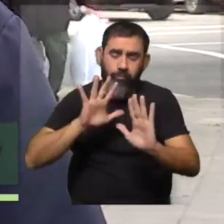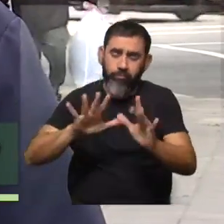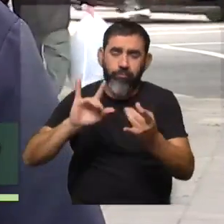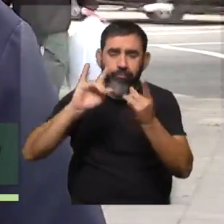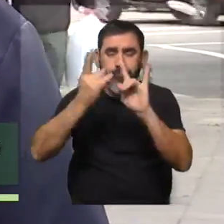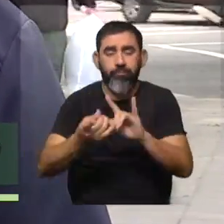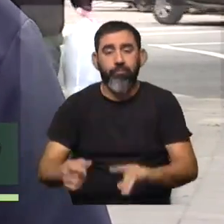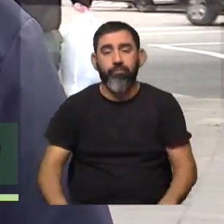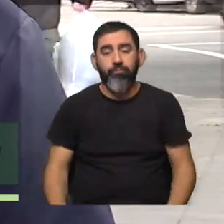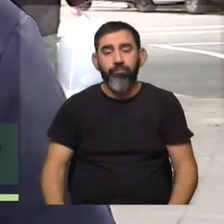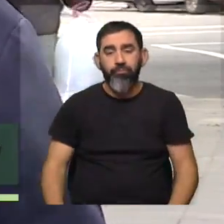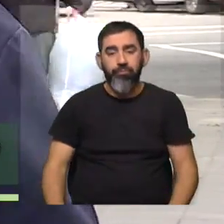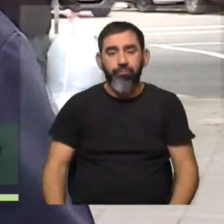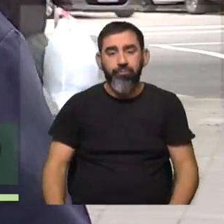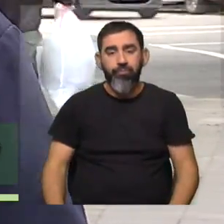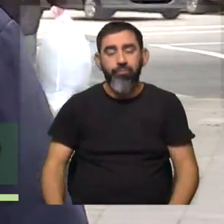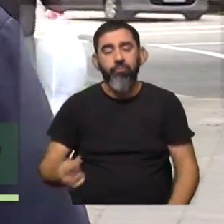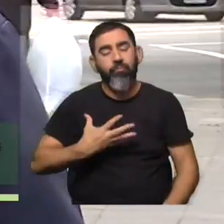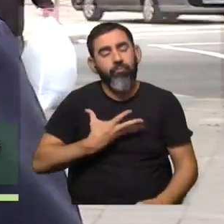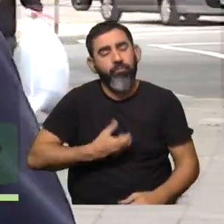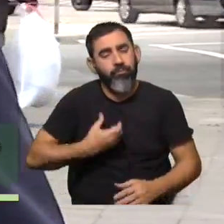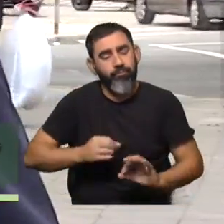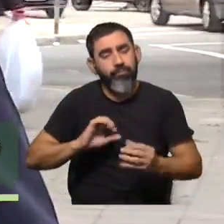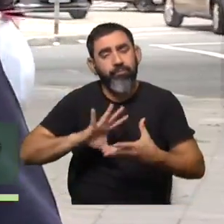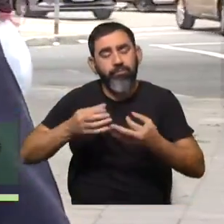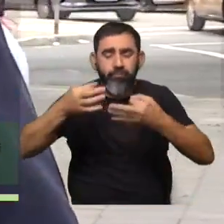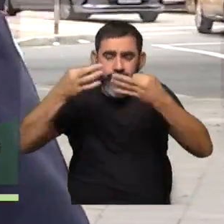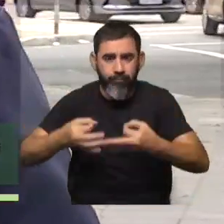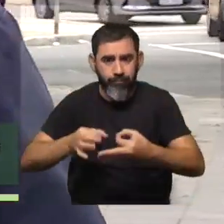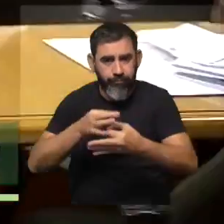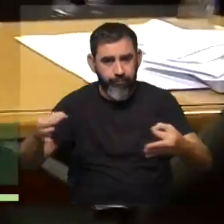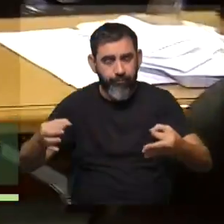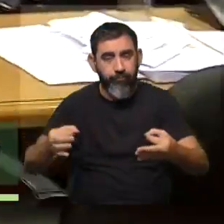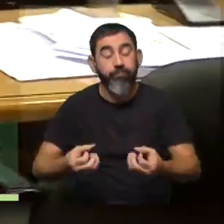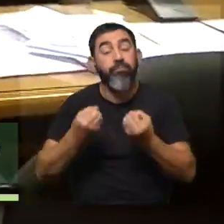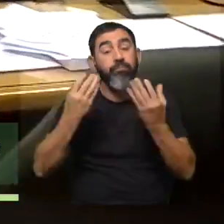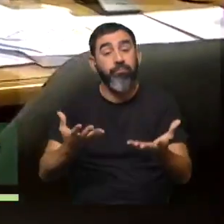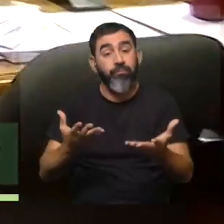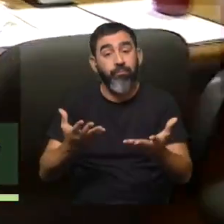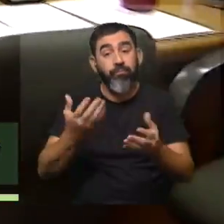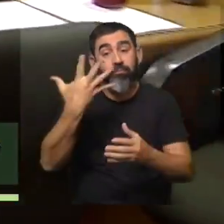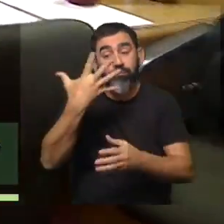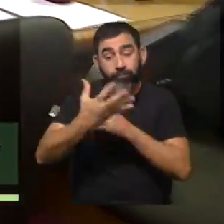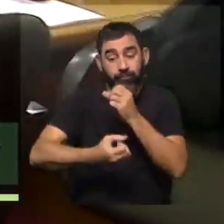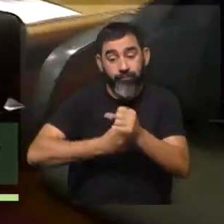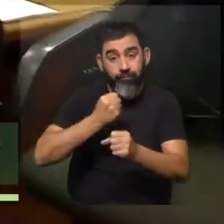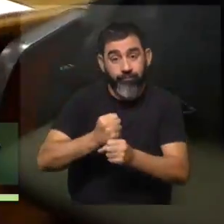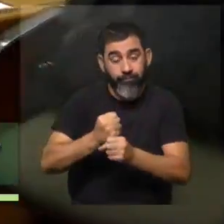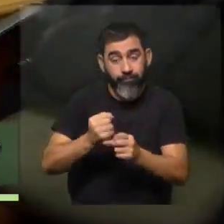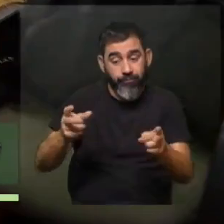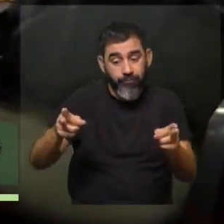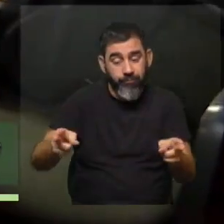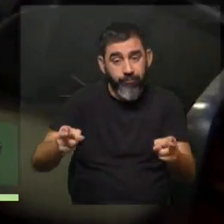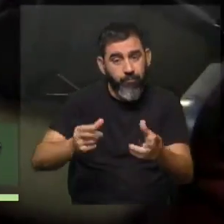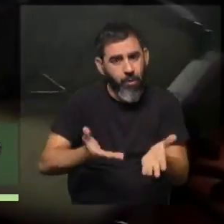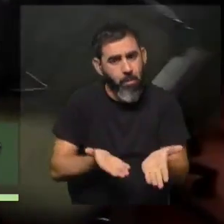El parlamento Nacional pero convencidos de que el camino es el correcto porque en esta en este quinqueño se